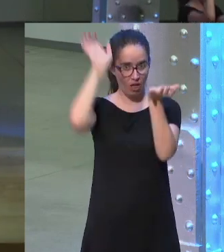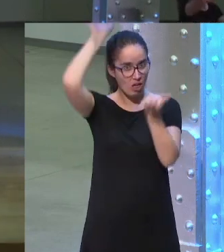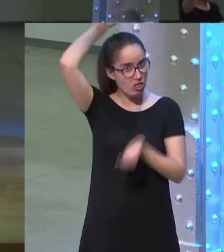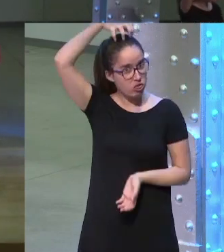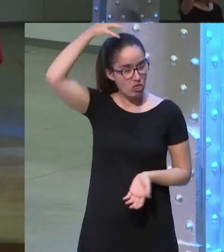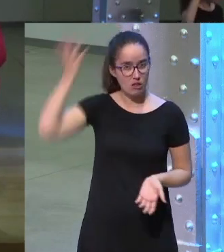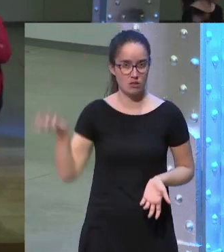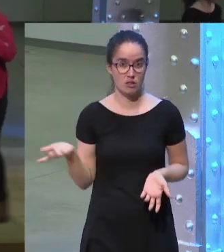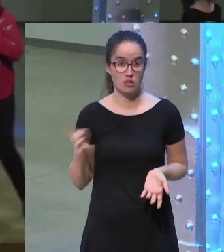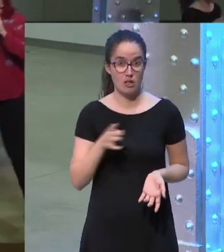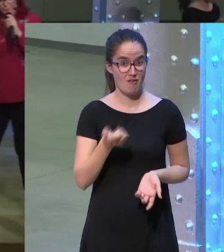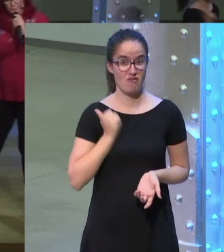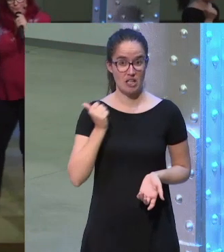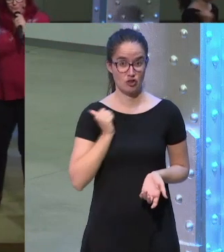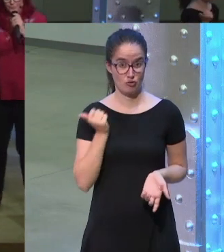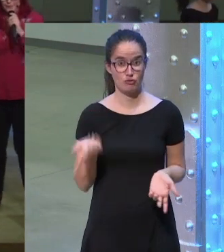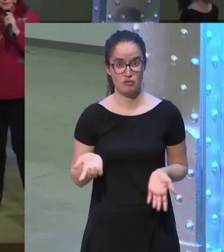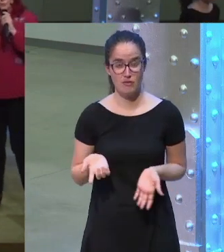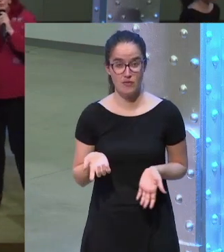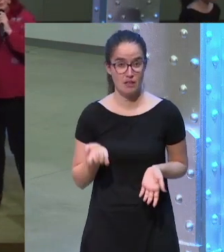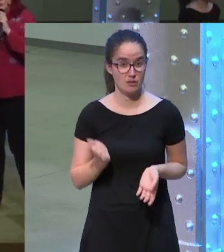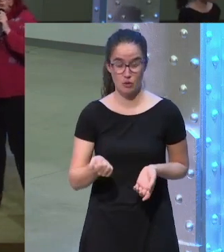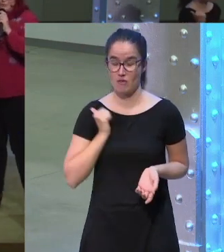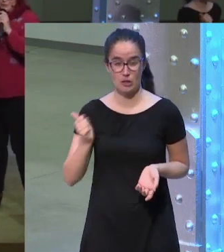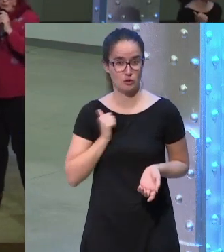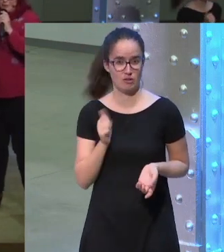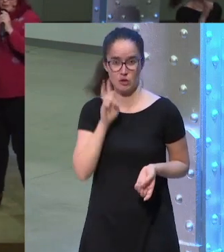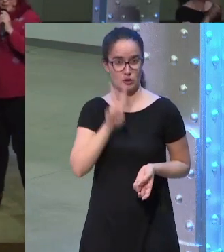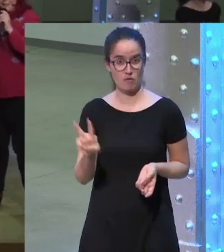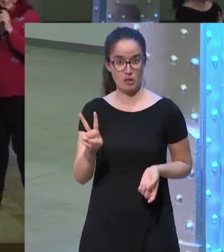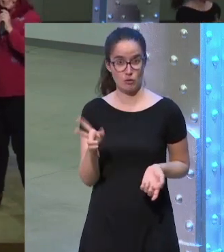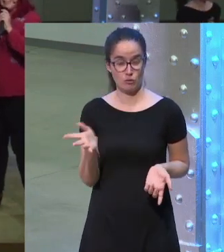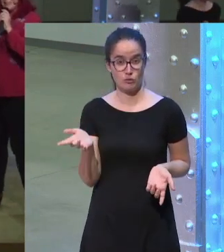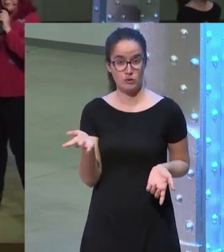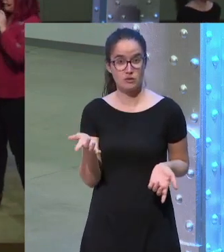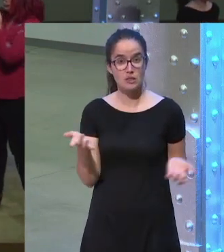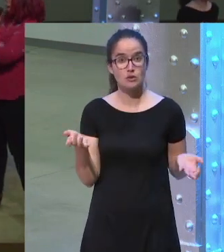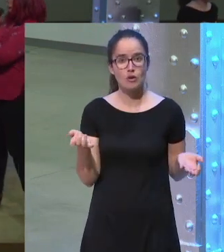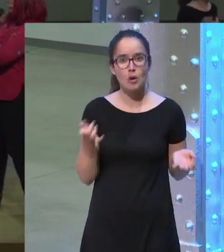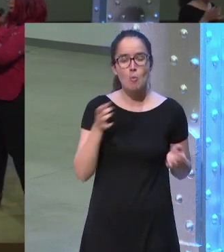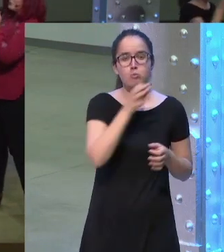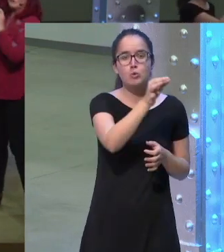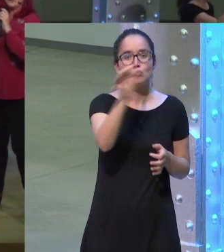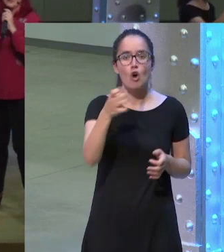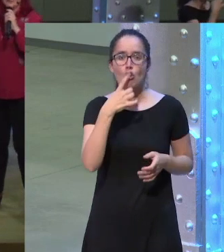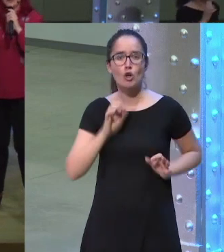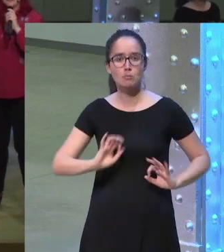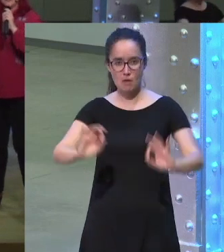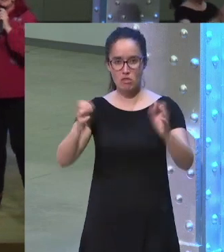cabeza. Y es falso. Es absolutamente falso, lo estáis viendo desde fuera. ¿Qué tienen de especial esos puntos